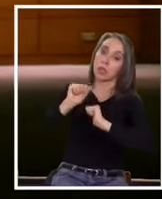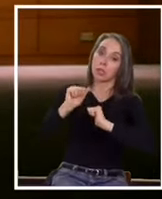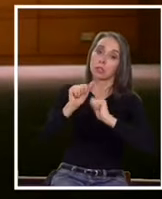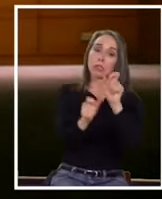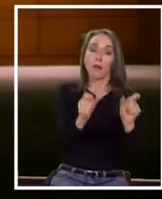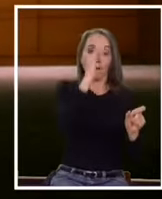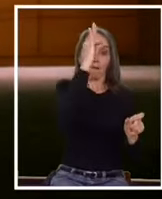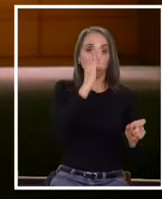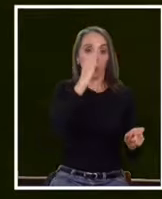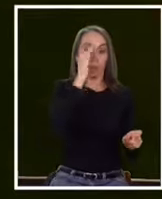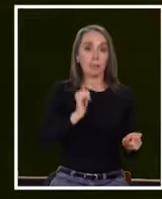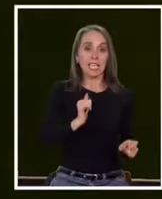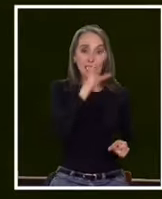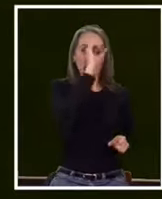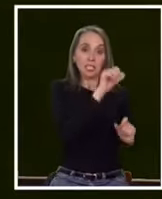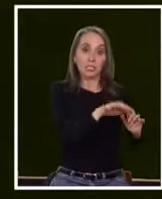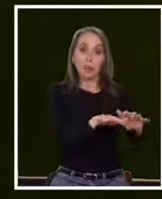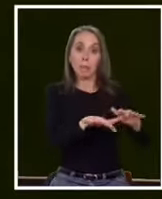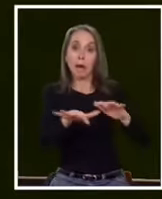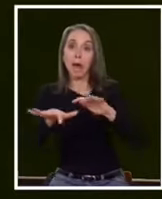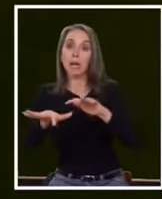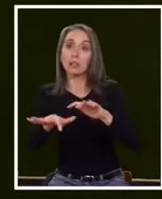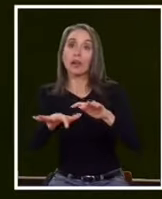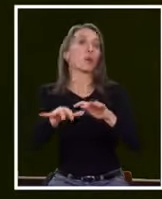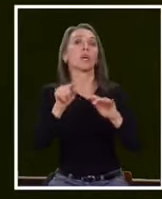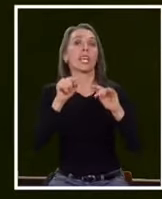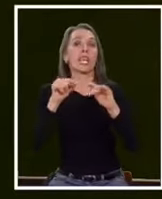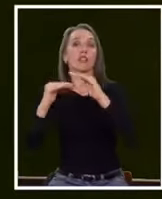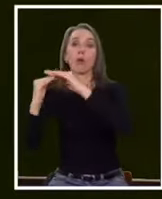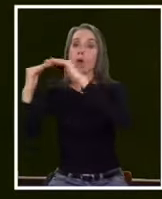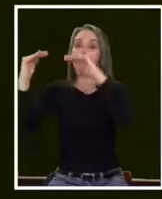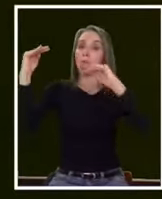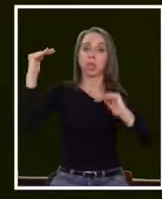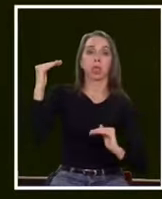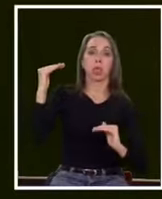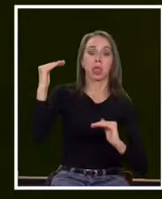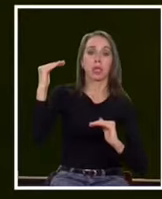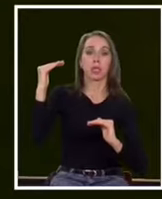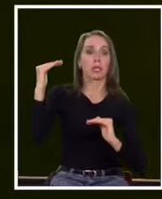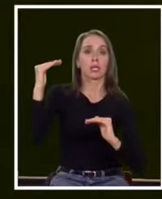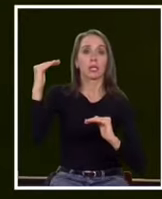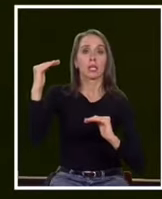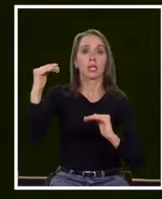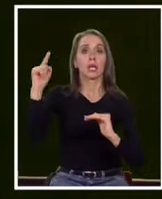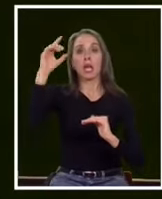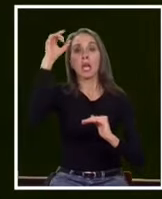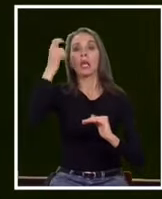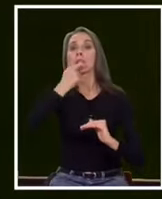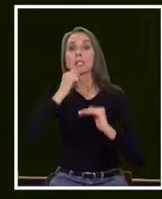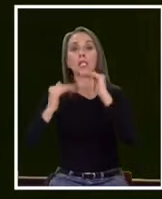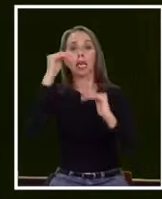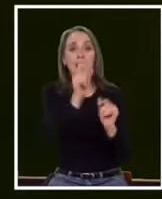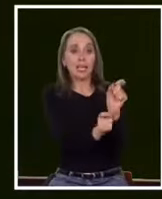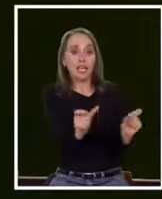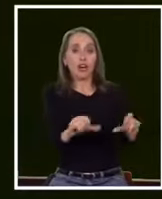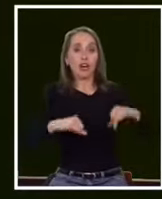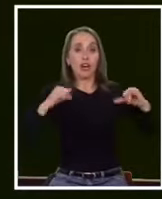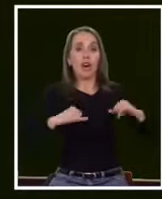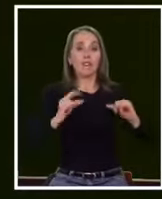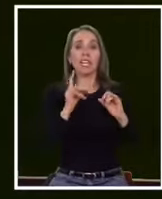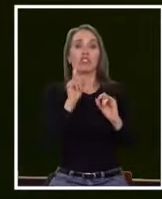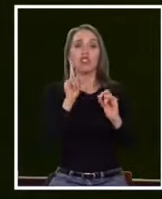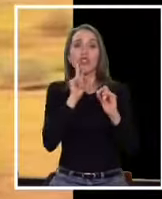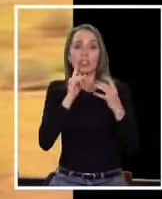al personal militar que estaba en más desmedro. Se manda gente sin los